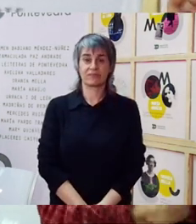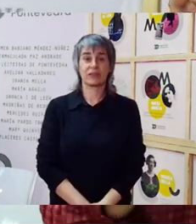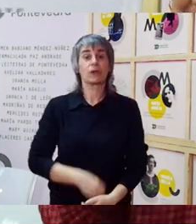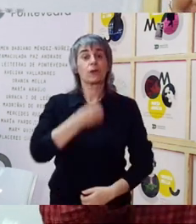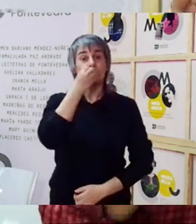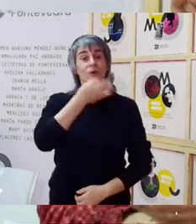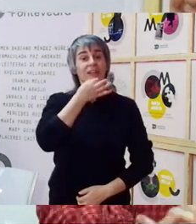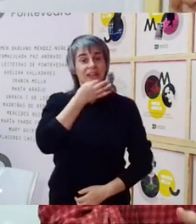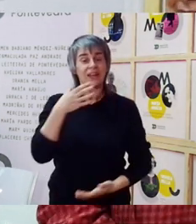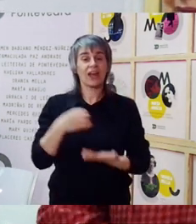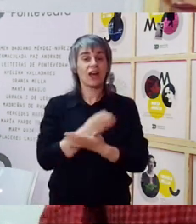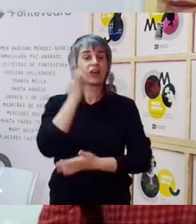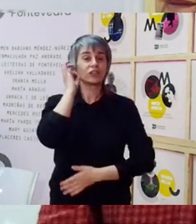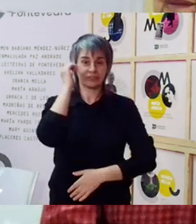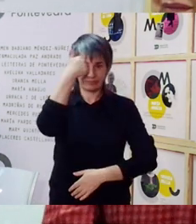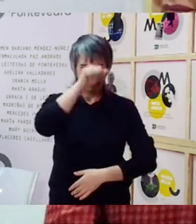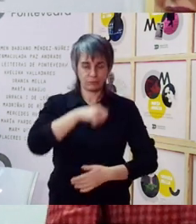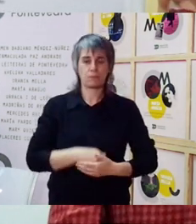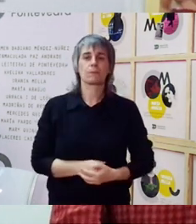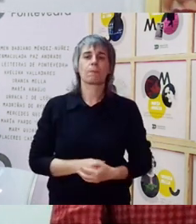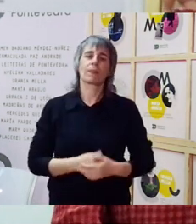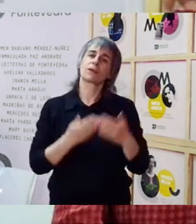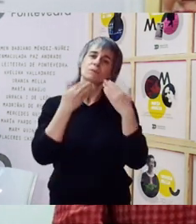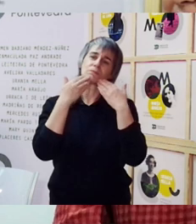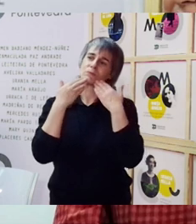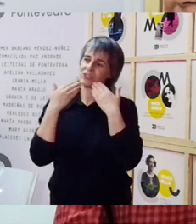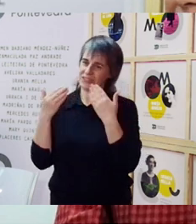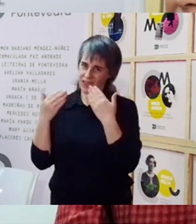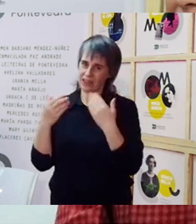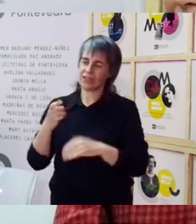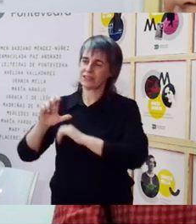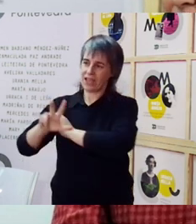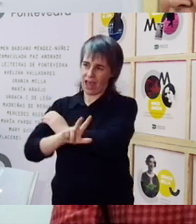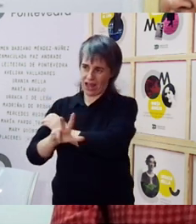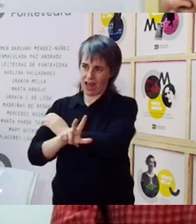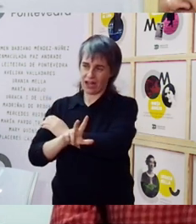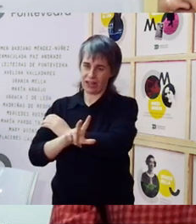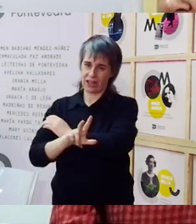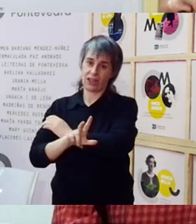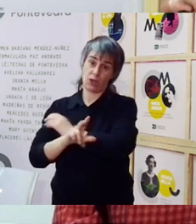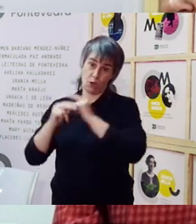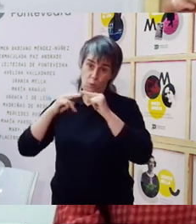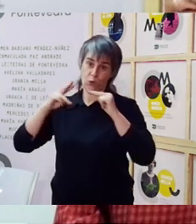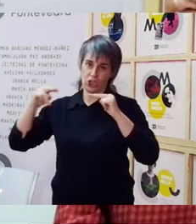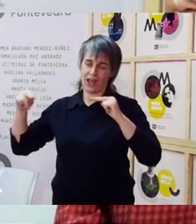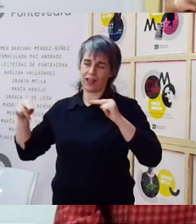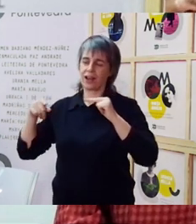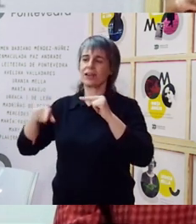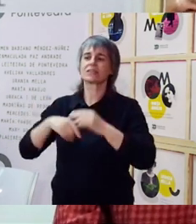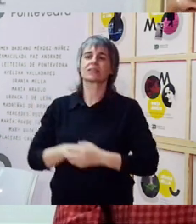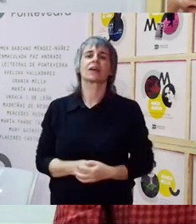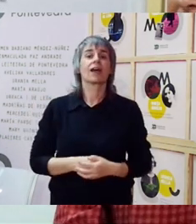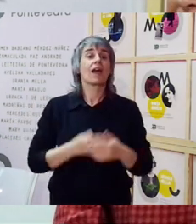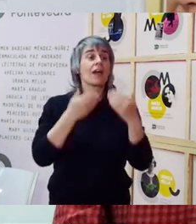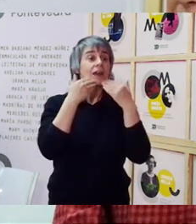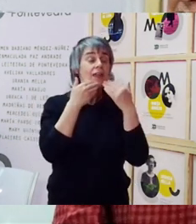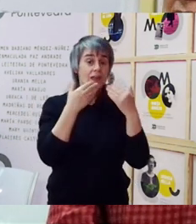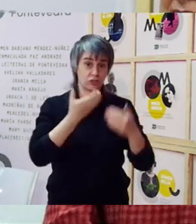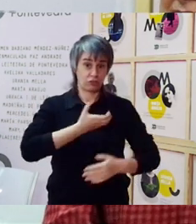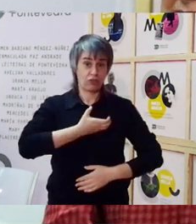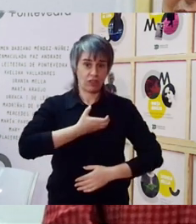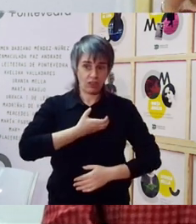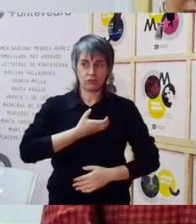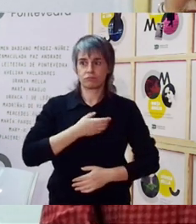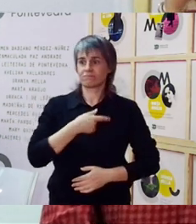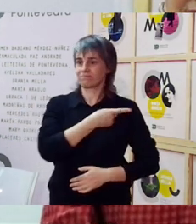Boa tarde a todas e a todos. Moitísimas gracias, Andrés, alcalde de Ponte Caldelas. Moitísimas gracias ao Concello, a